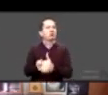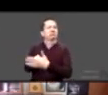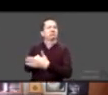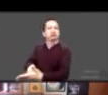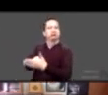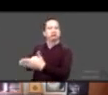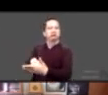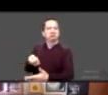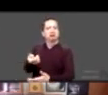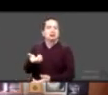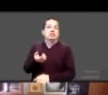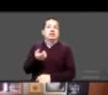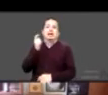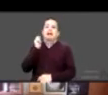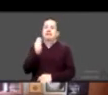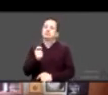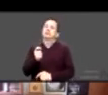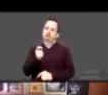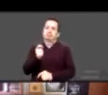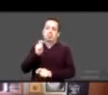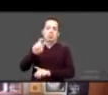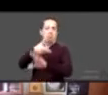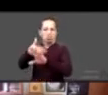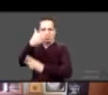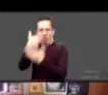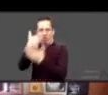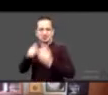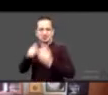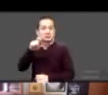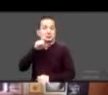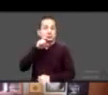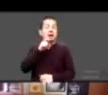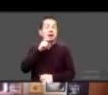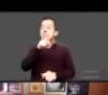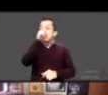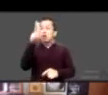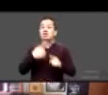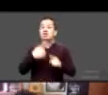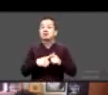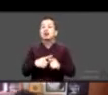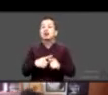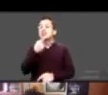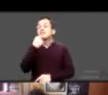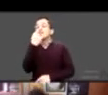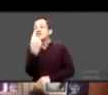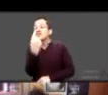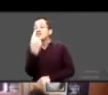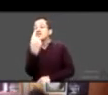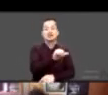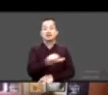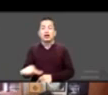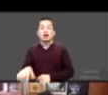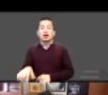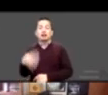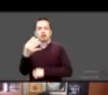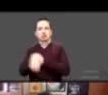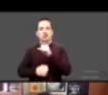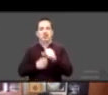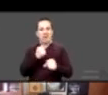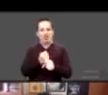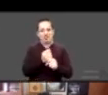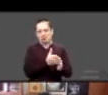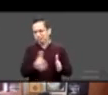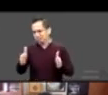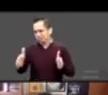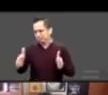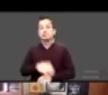de la violencia sexual, mucho más en niñas de 10 a 14 años. Y además del embarazo no planeado y todas las implicaciones que tiene, no solo